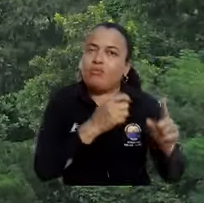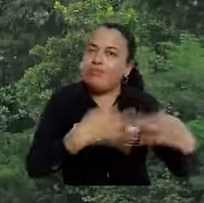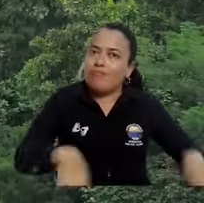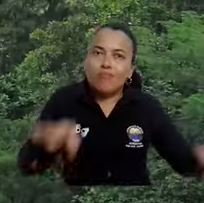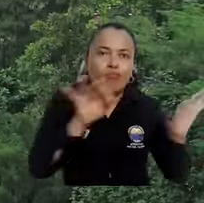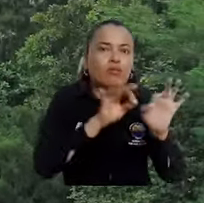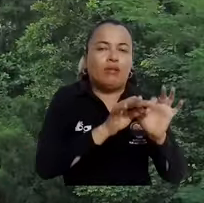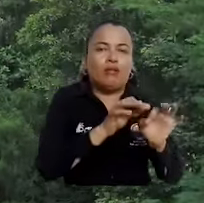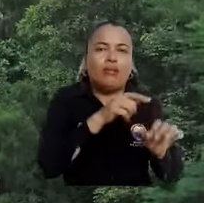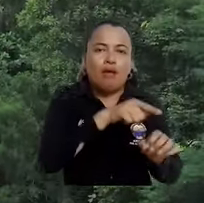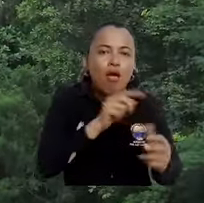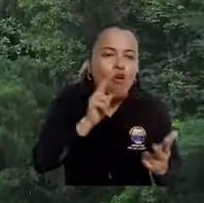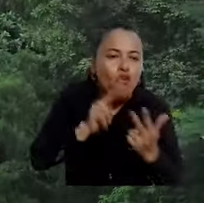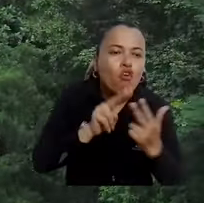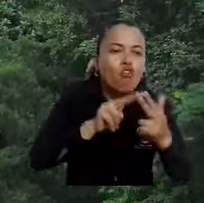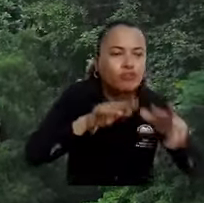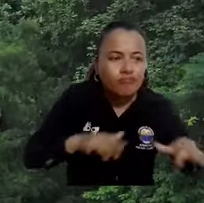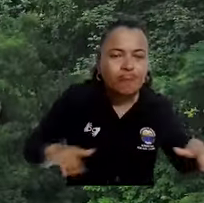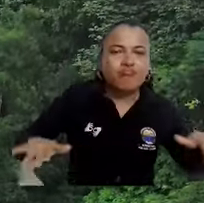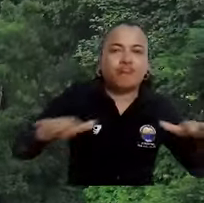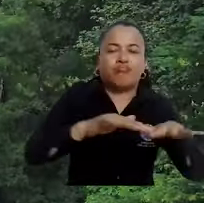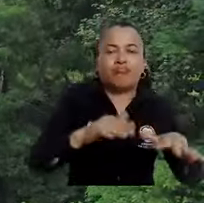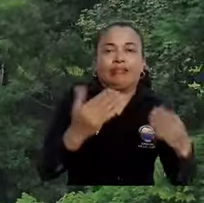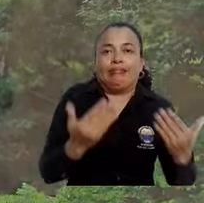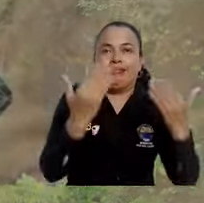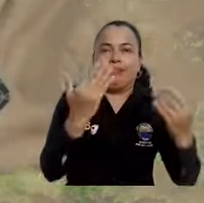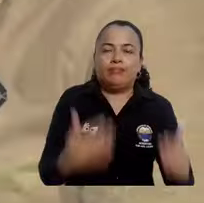fuerte, un actor que conoce su región.